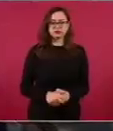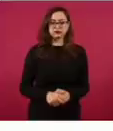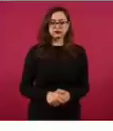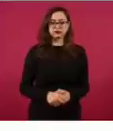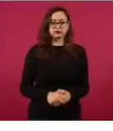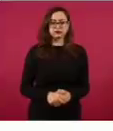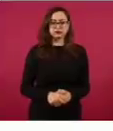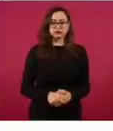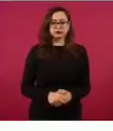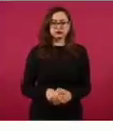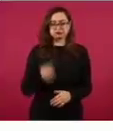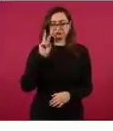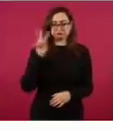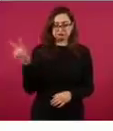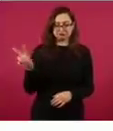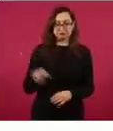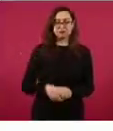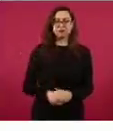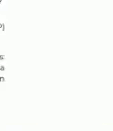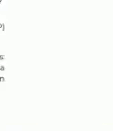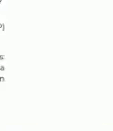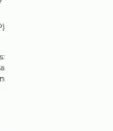El doctor Víctor Manuel Villalobos,